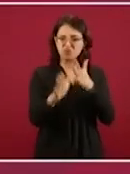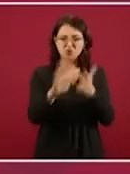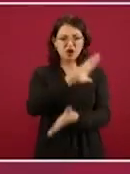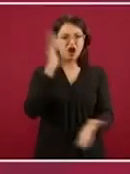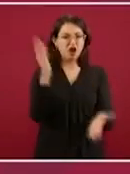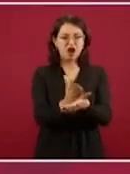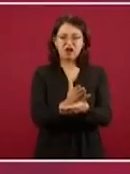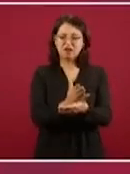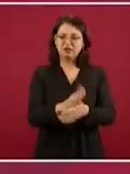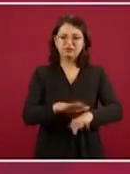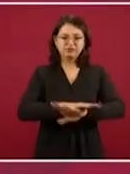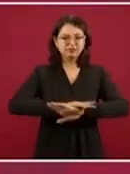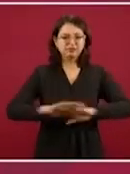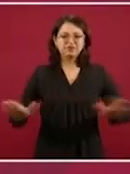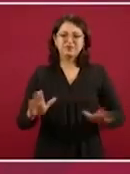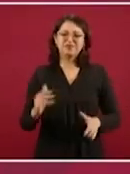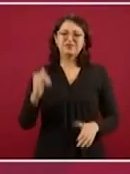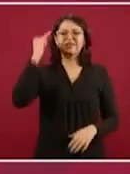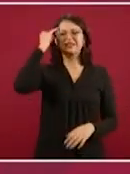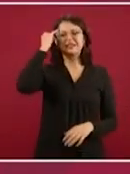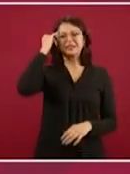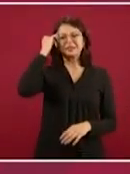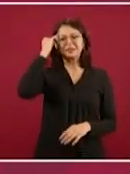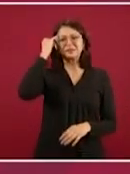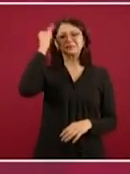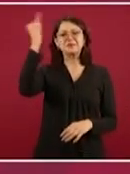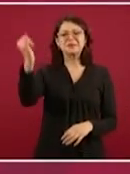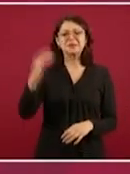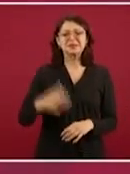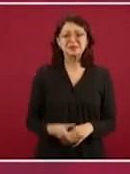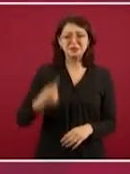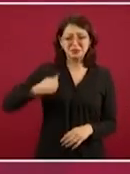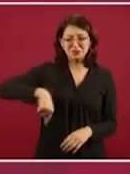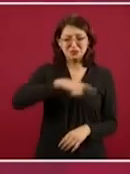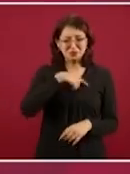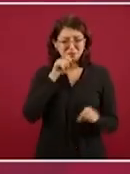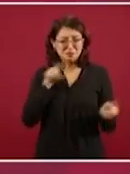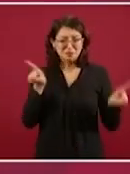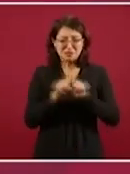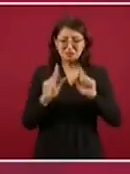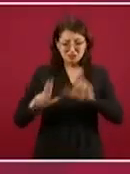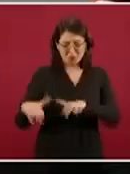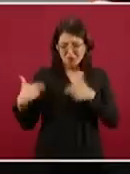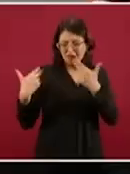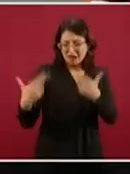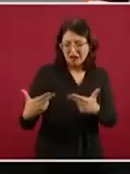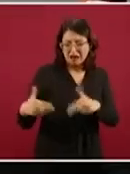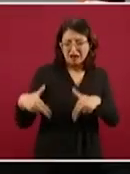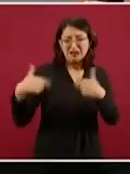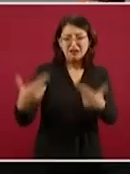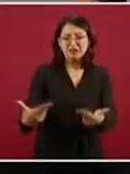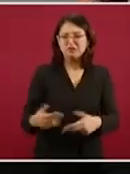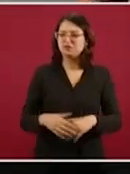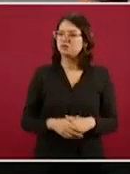Imagínense qué legado vamos a dejar que podamos decir al término del